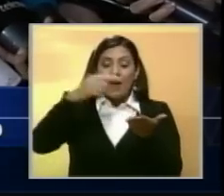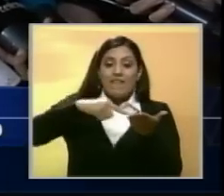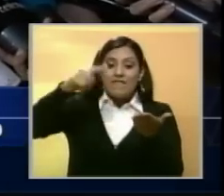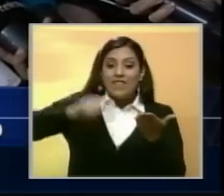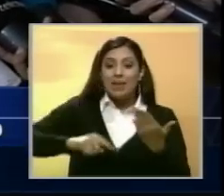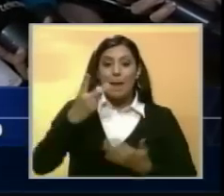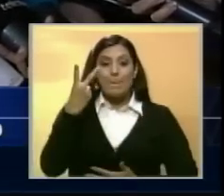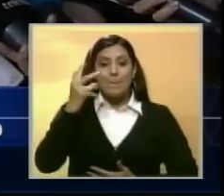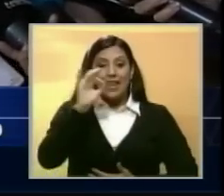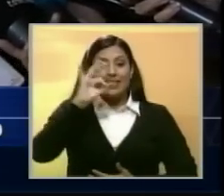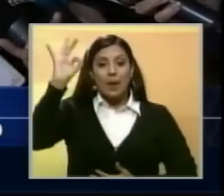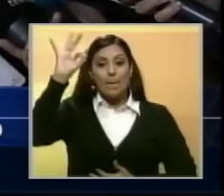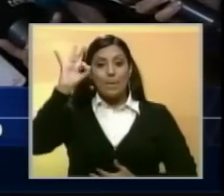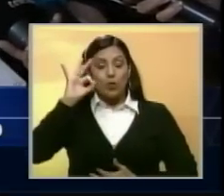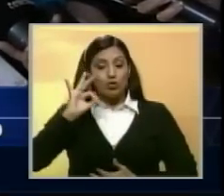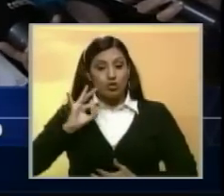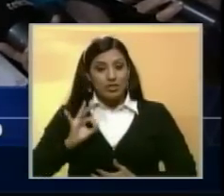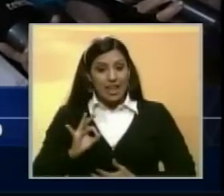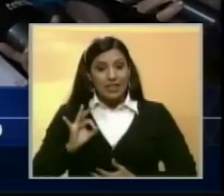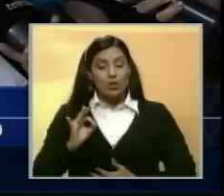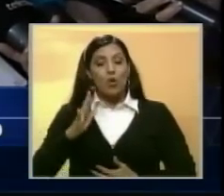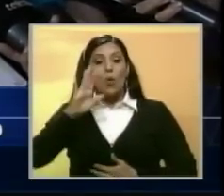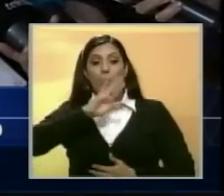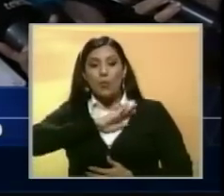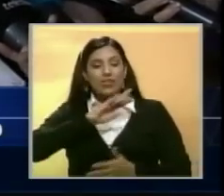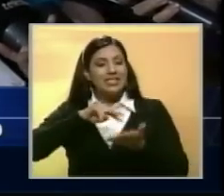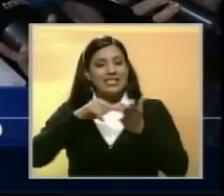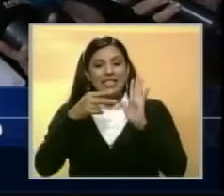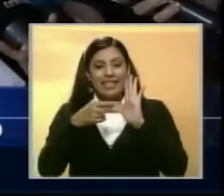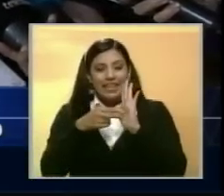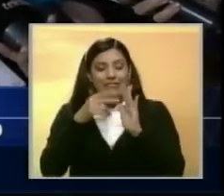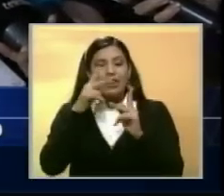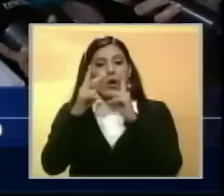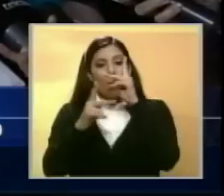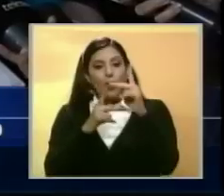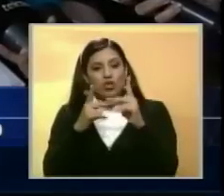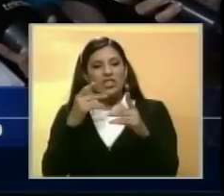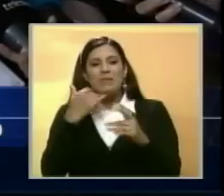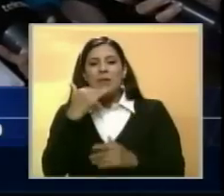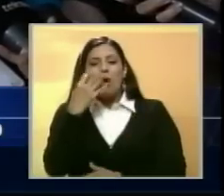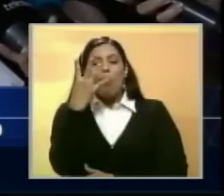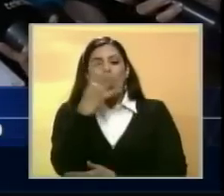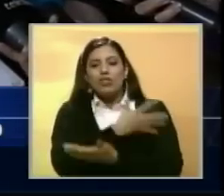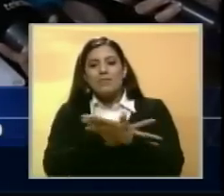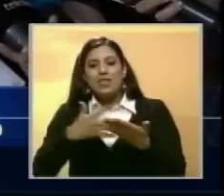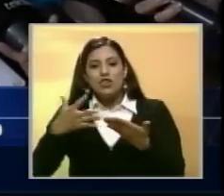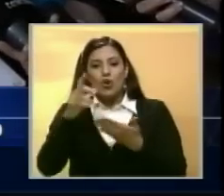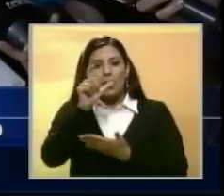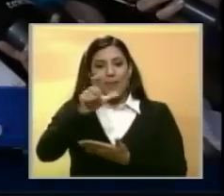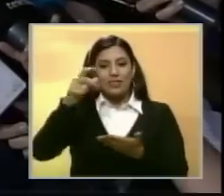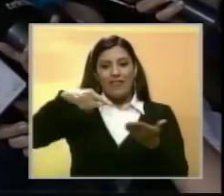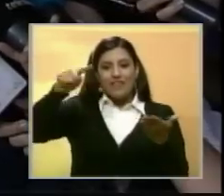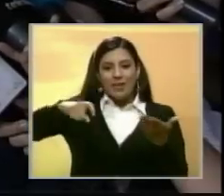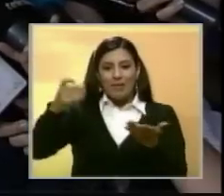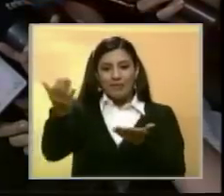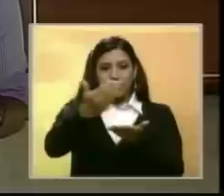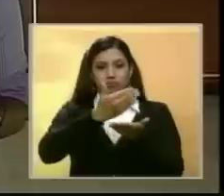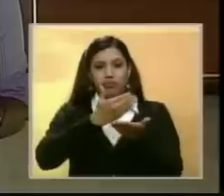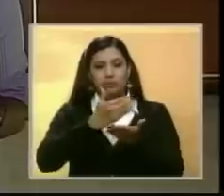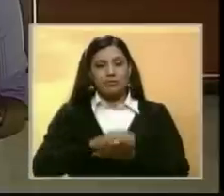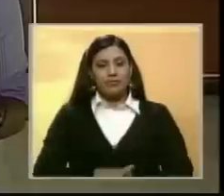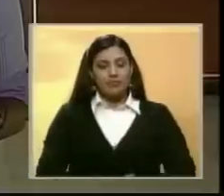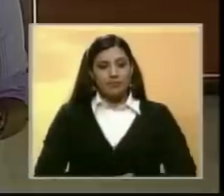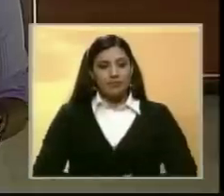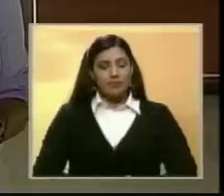del 20% del REP, que sería el proceso de las casi 4 millones de voluntades que habría que recabar.